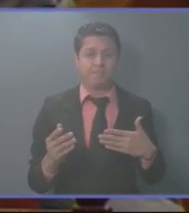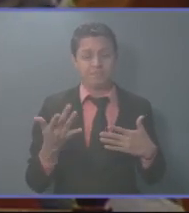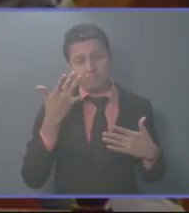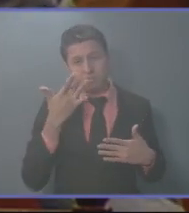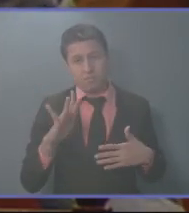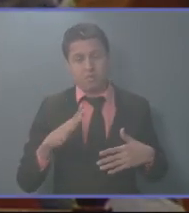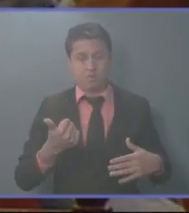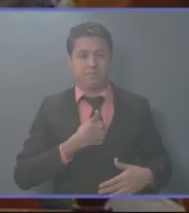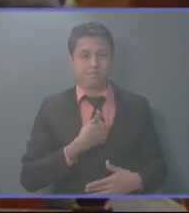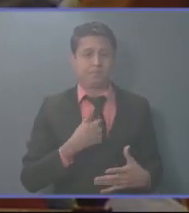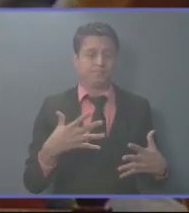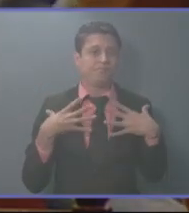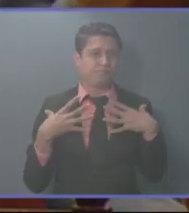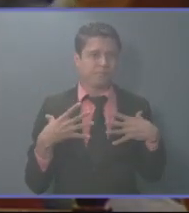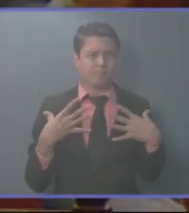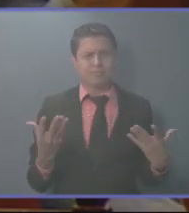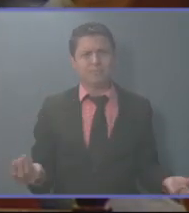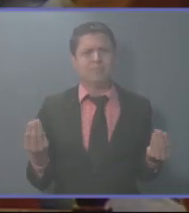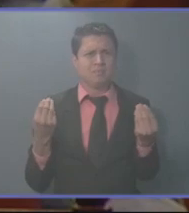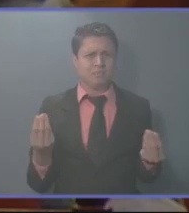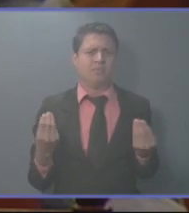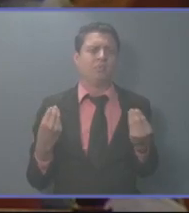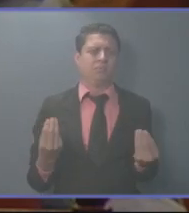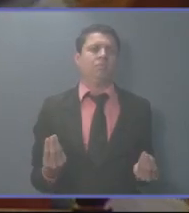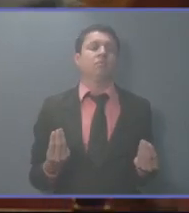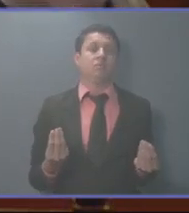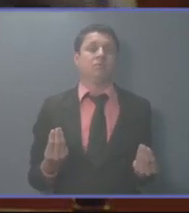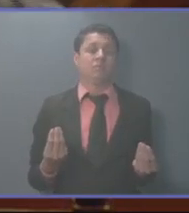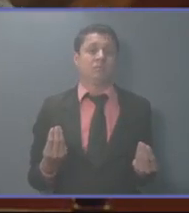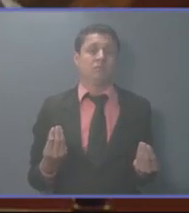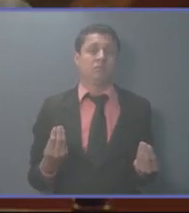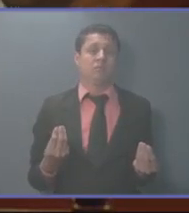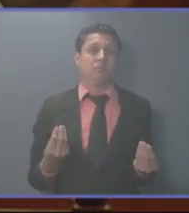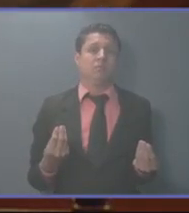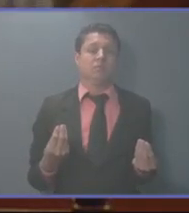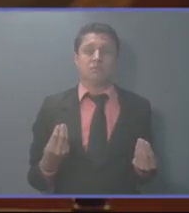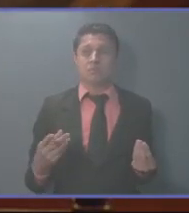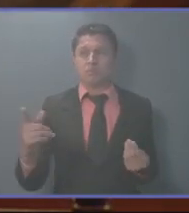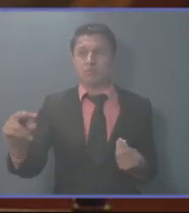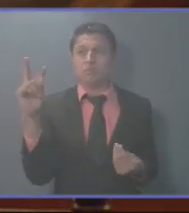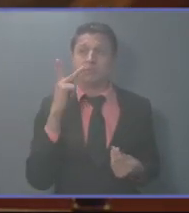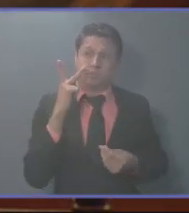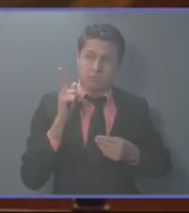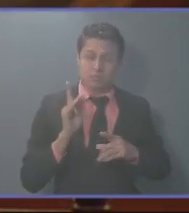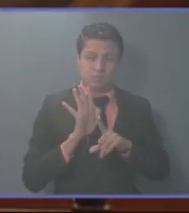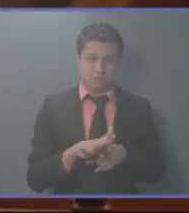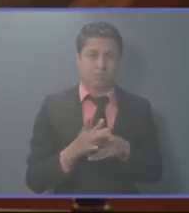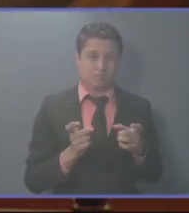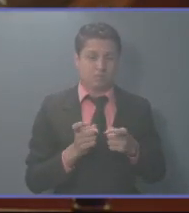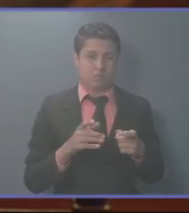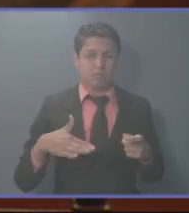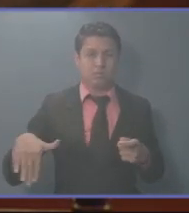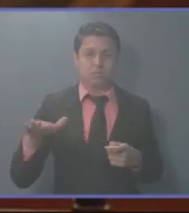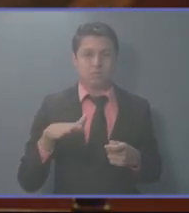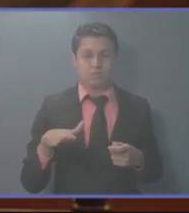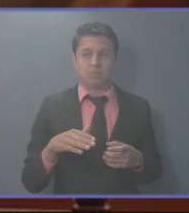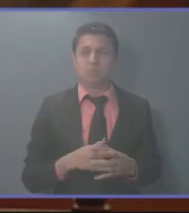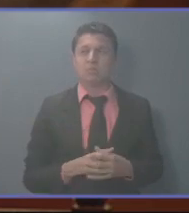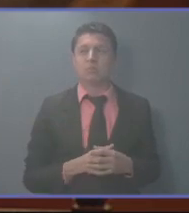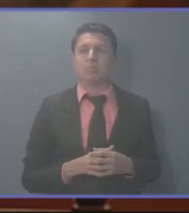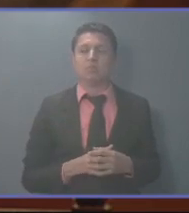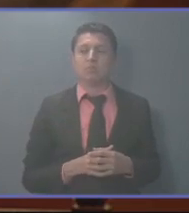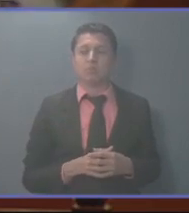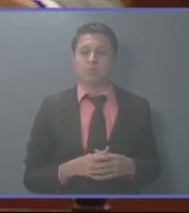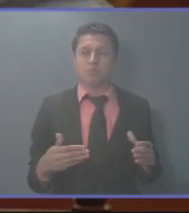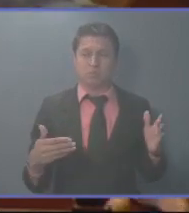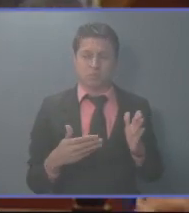riesgo de su propia vida, lo cual derivó en la toma de esta asamblea y el ingreso a